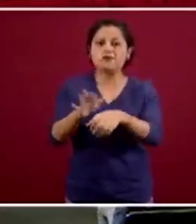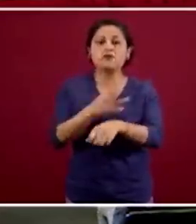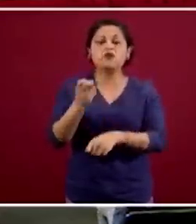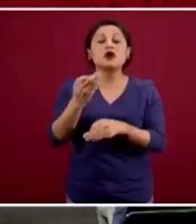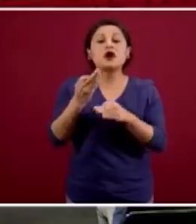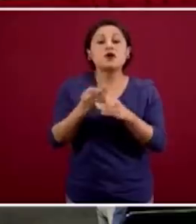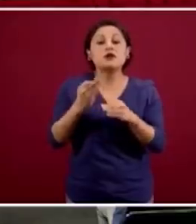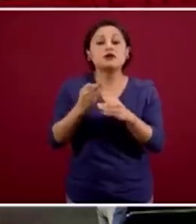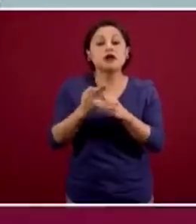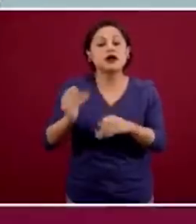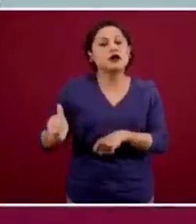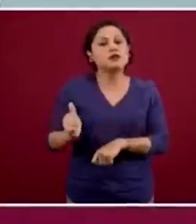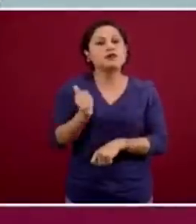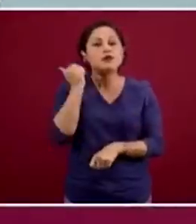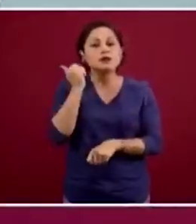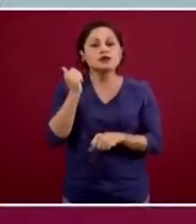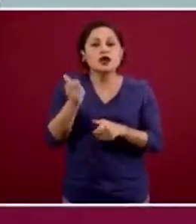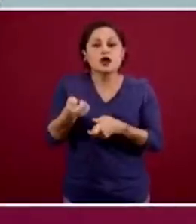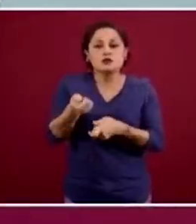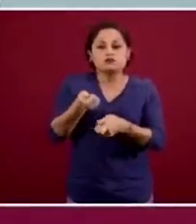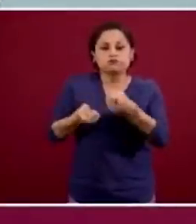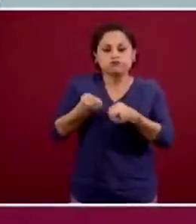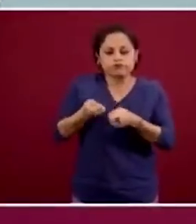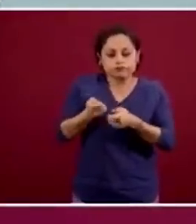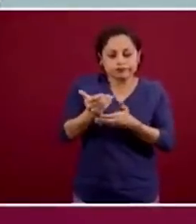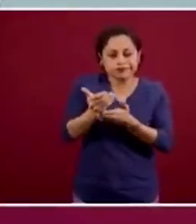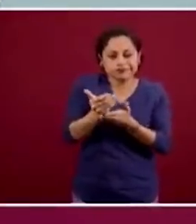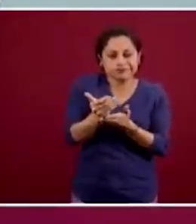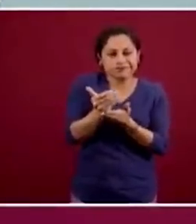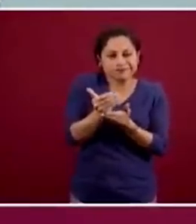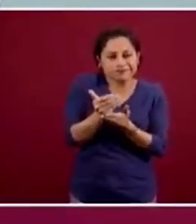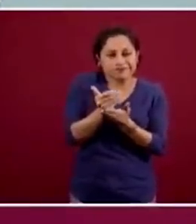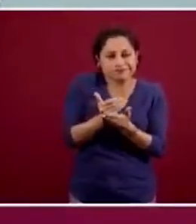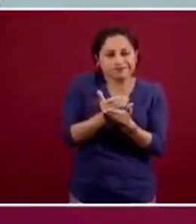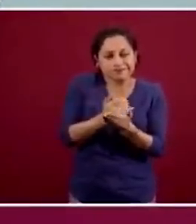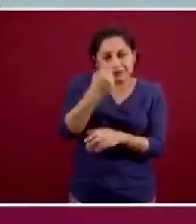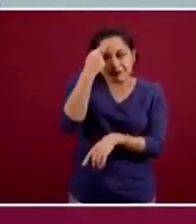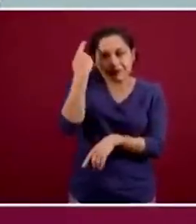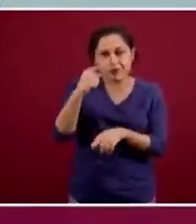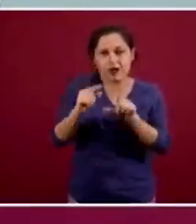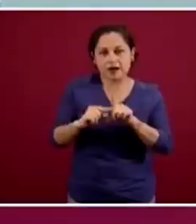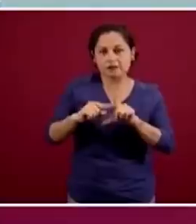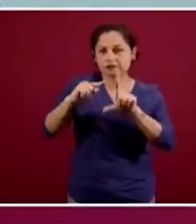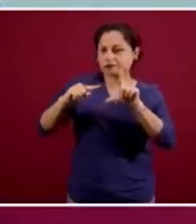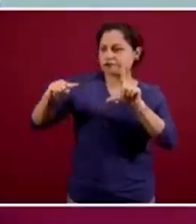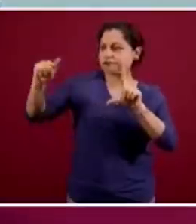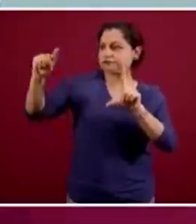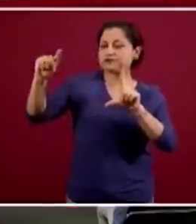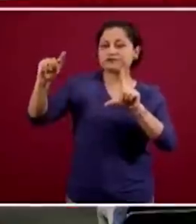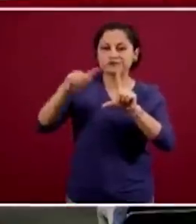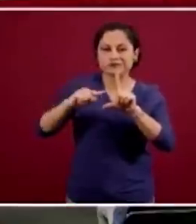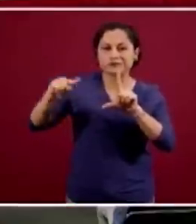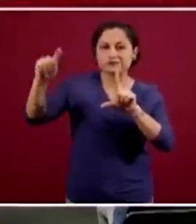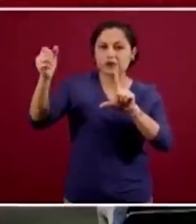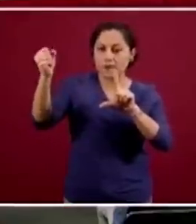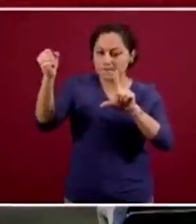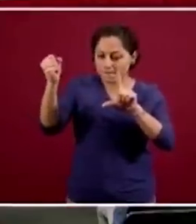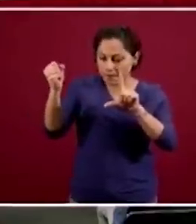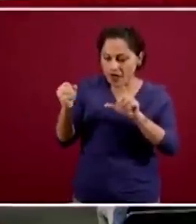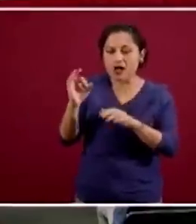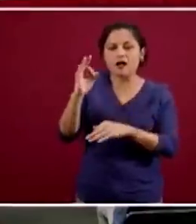en menor velocidad para que esta curva se vaya aplanando cada vez más la oportunidad no se ha perdido la oportunidad es continua